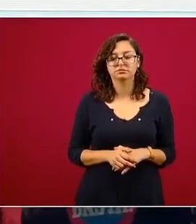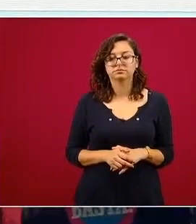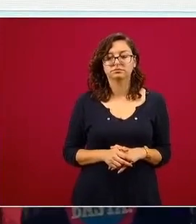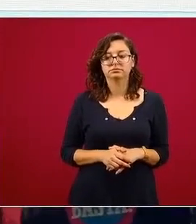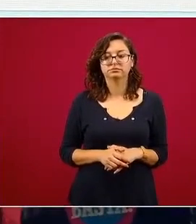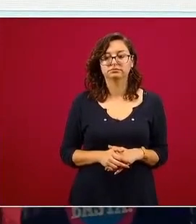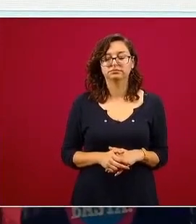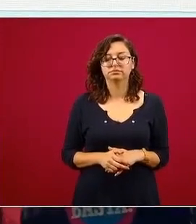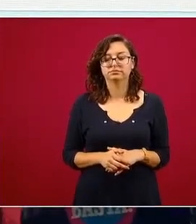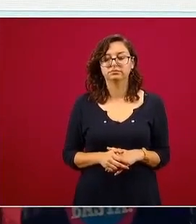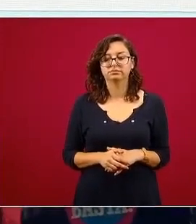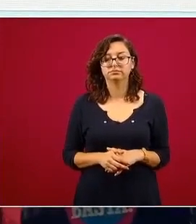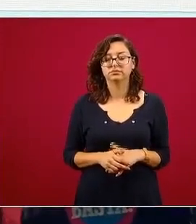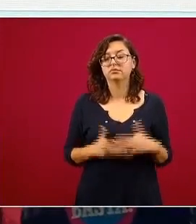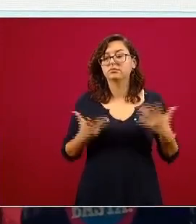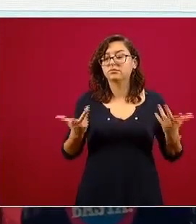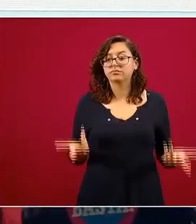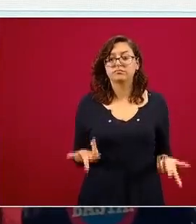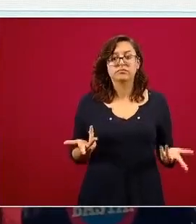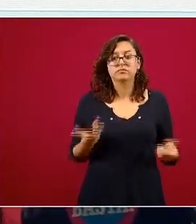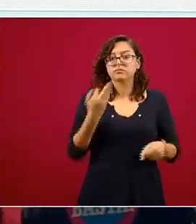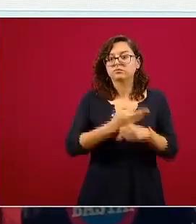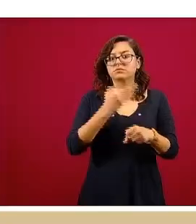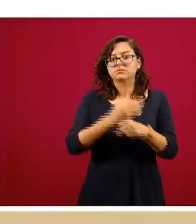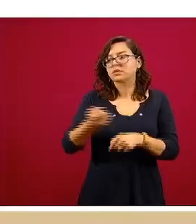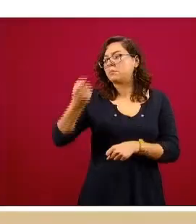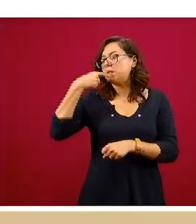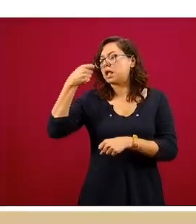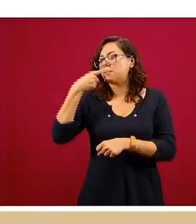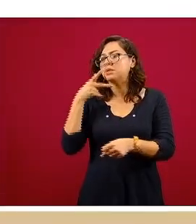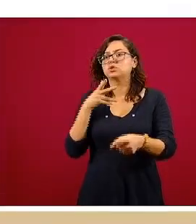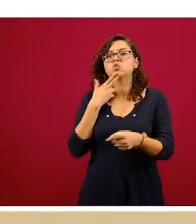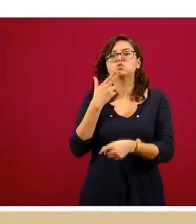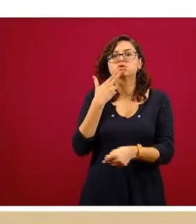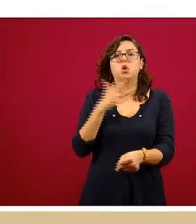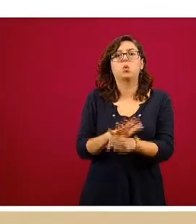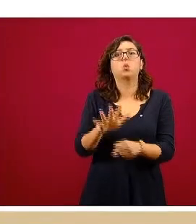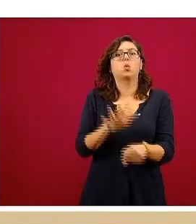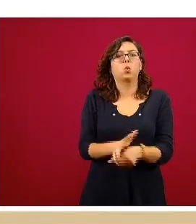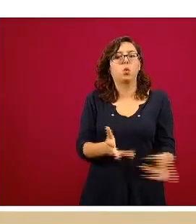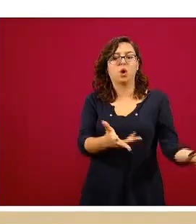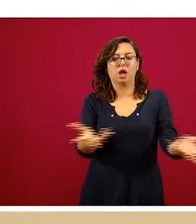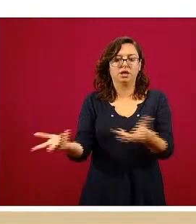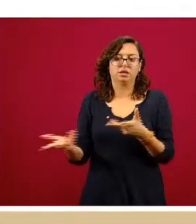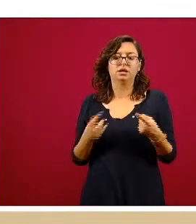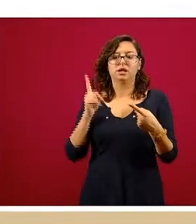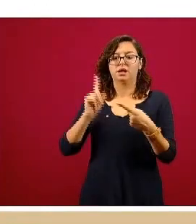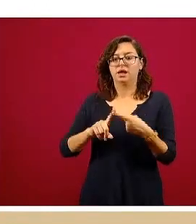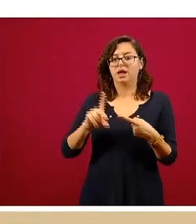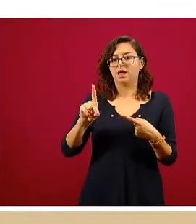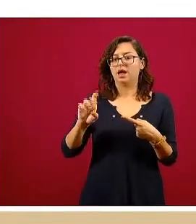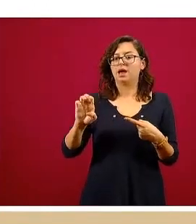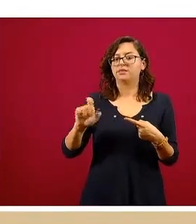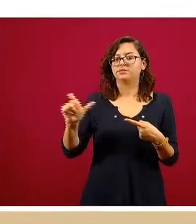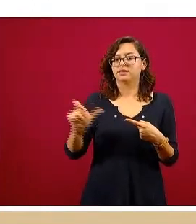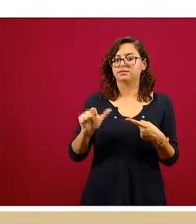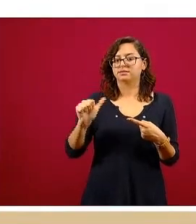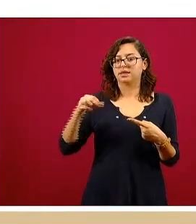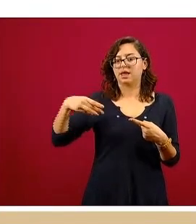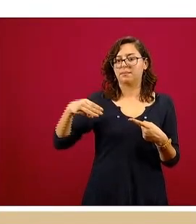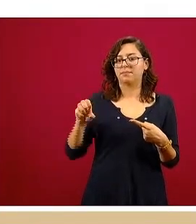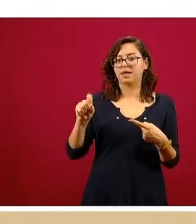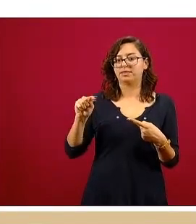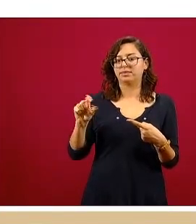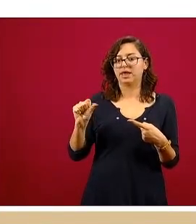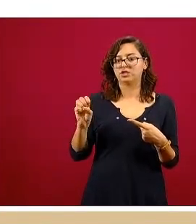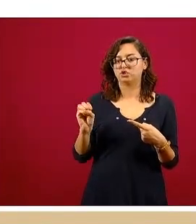¿Cuáles son las alternativas de tratamiento que existen? Bueno, el uso de dexametasona para